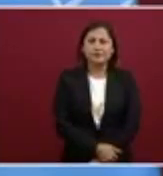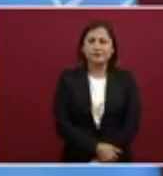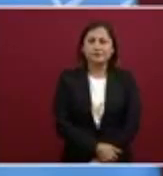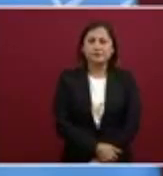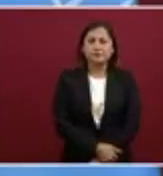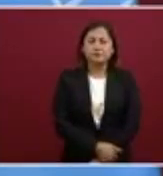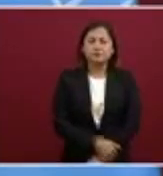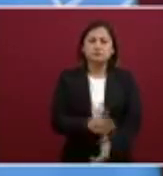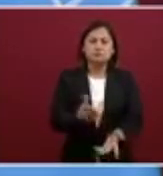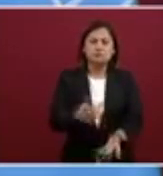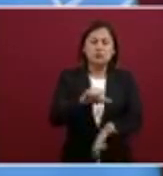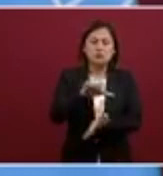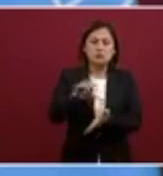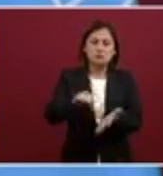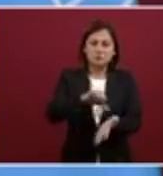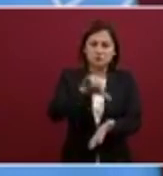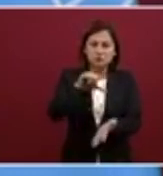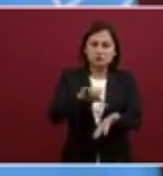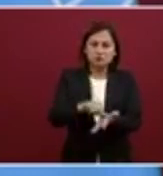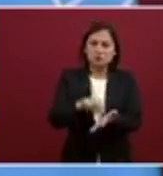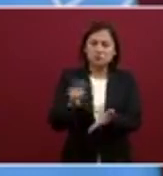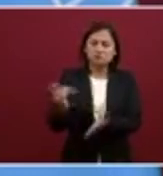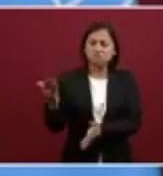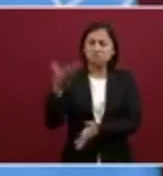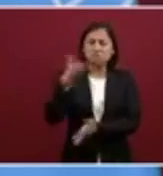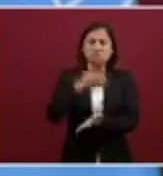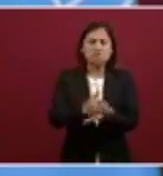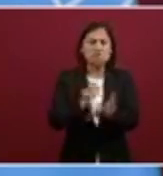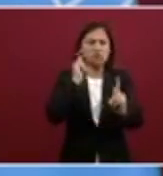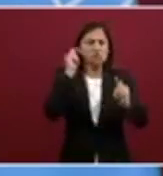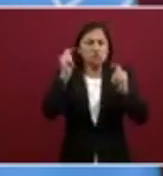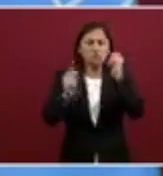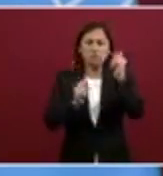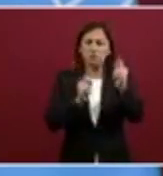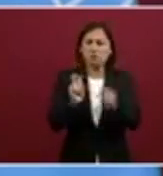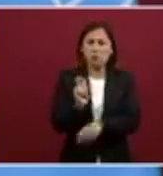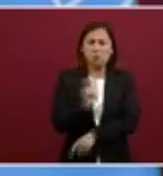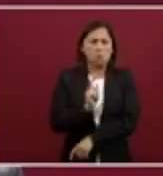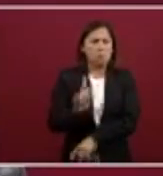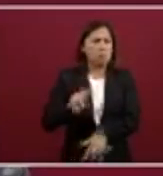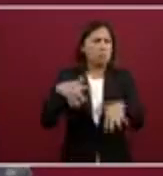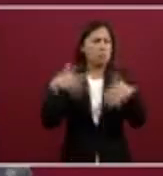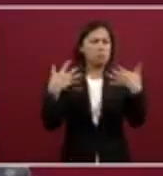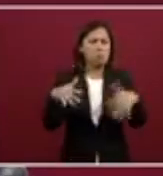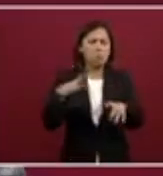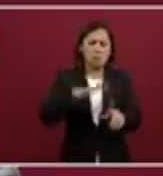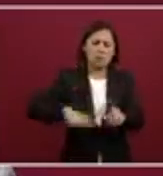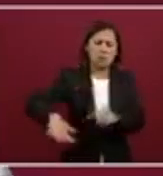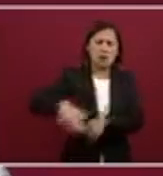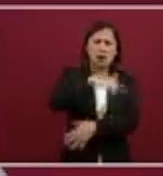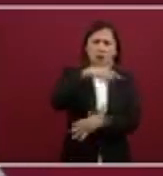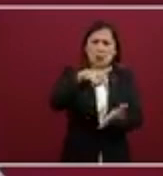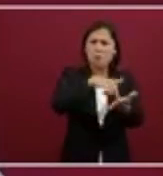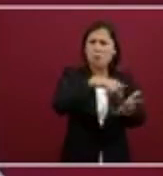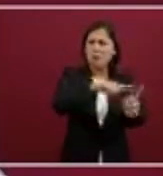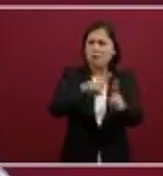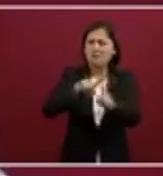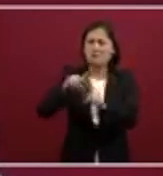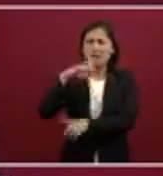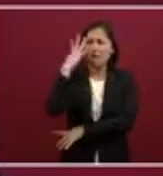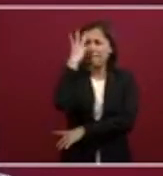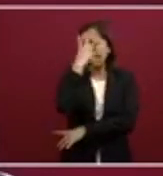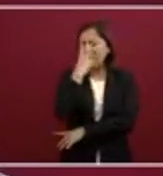centros turísticos de primer orden, bellezas naturales,